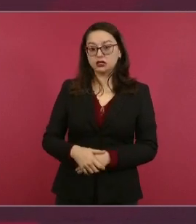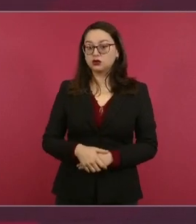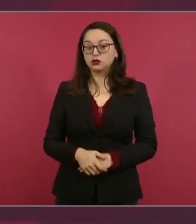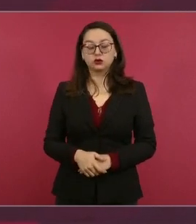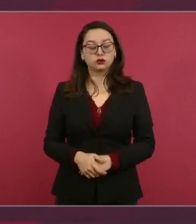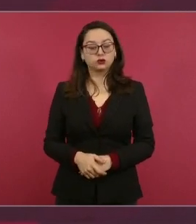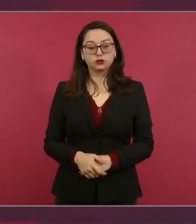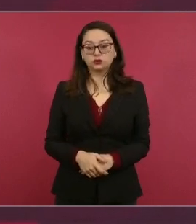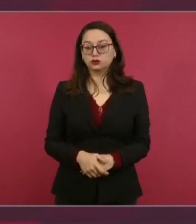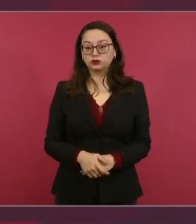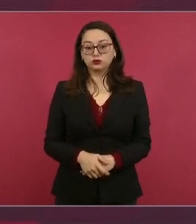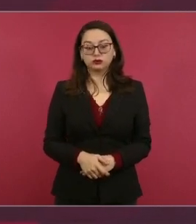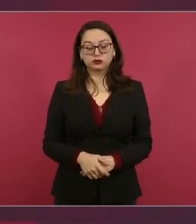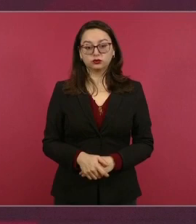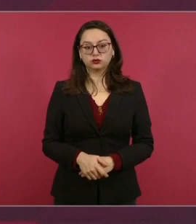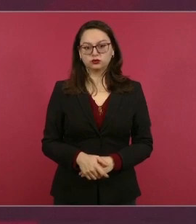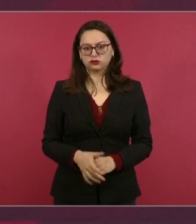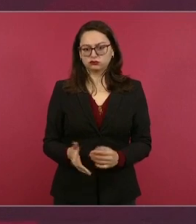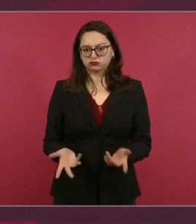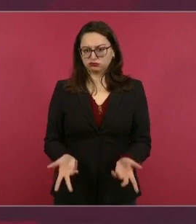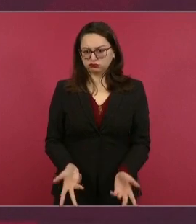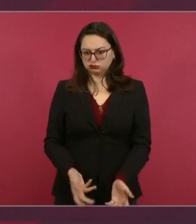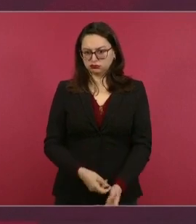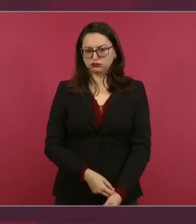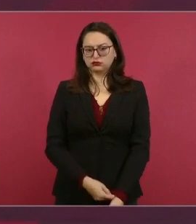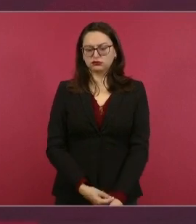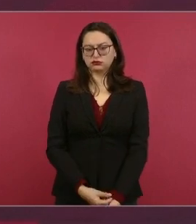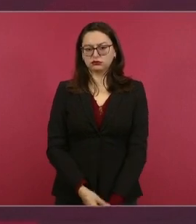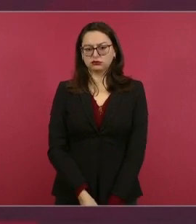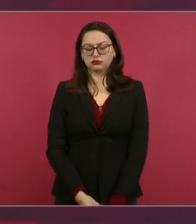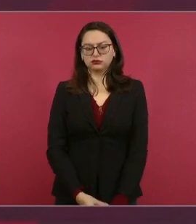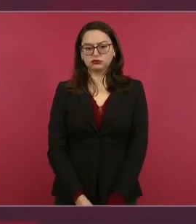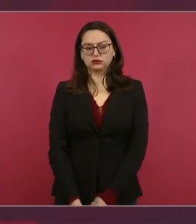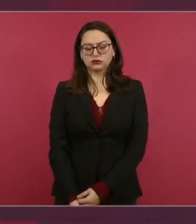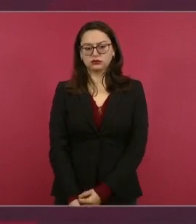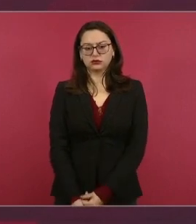se suponía que no había